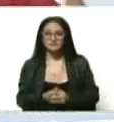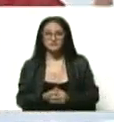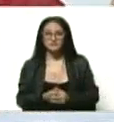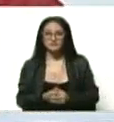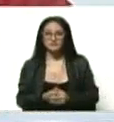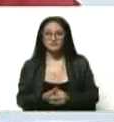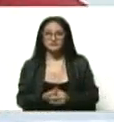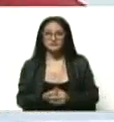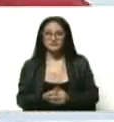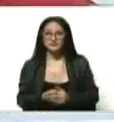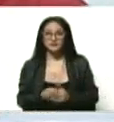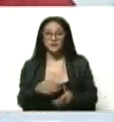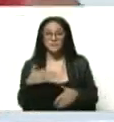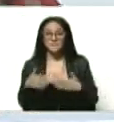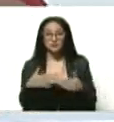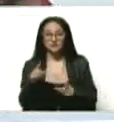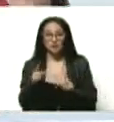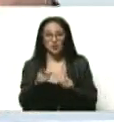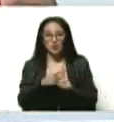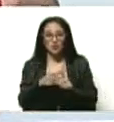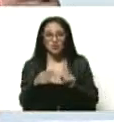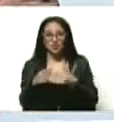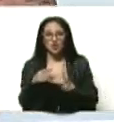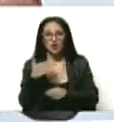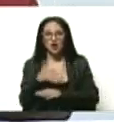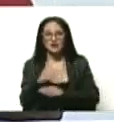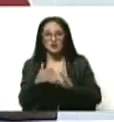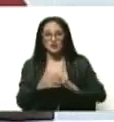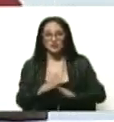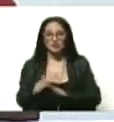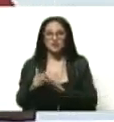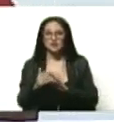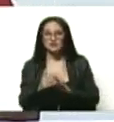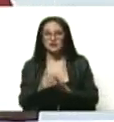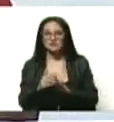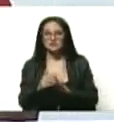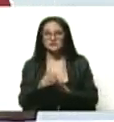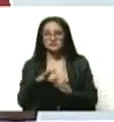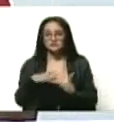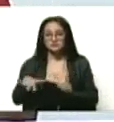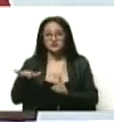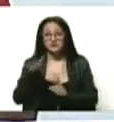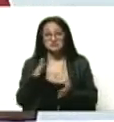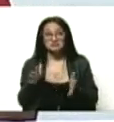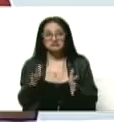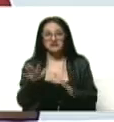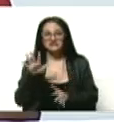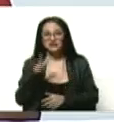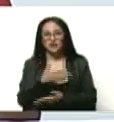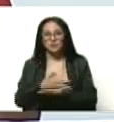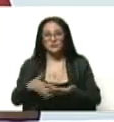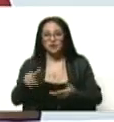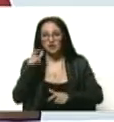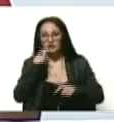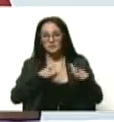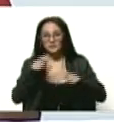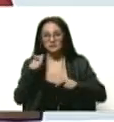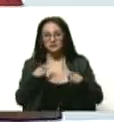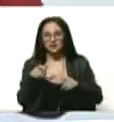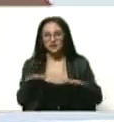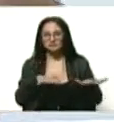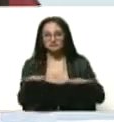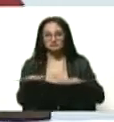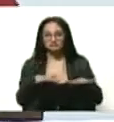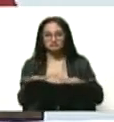tanto en los procesos 1 y 2 de calles y comunidades, ha estado alrededor de los 5 millones de personas que se han movido,